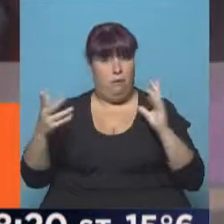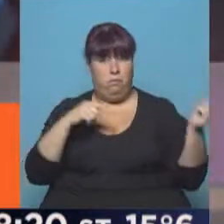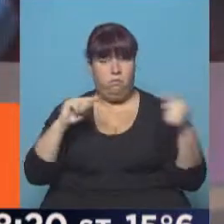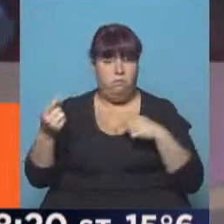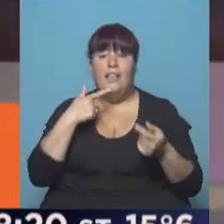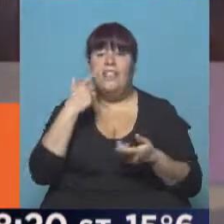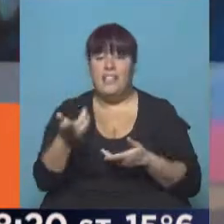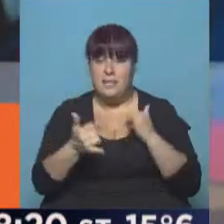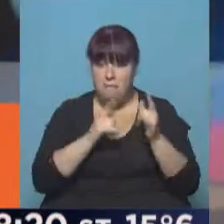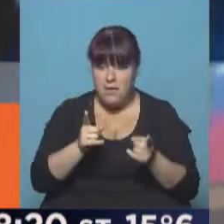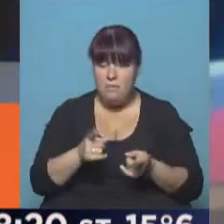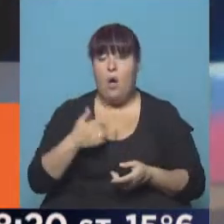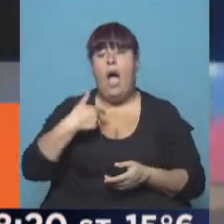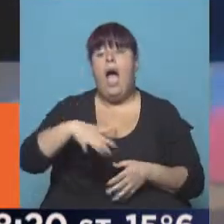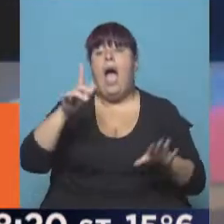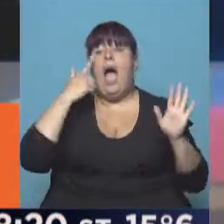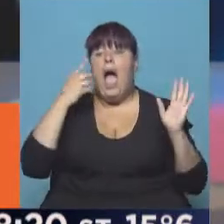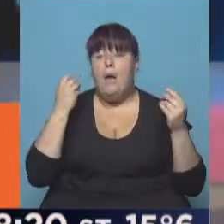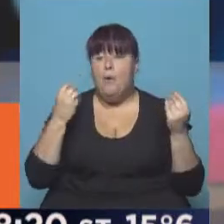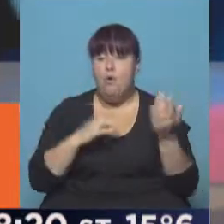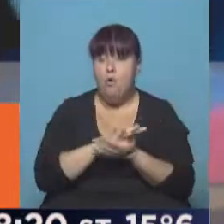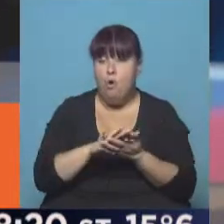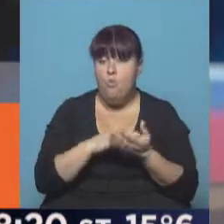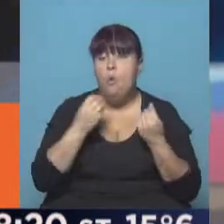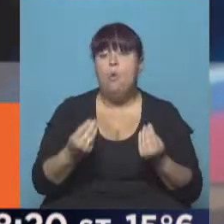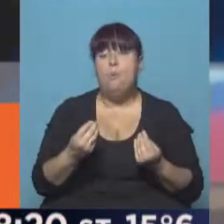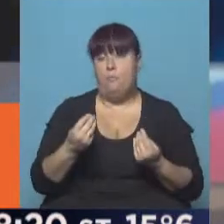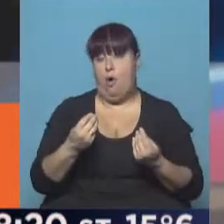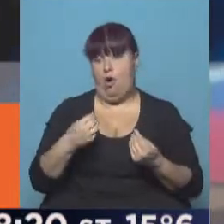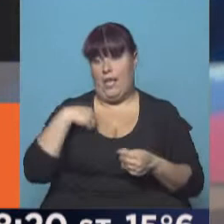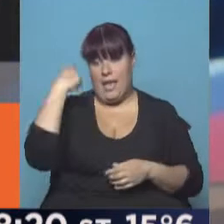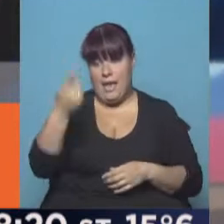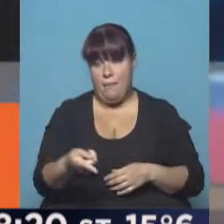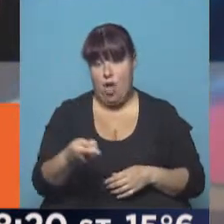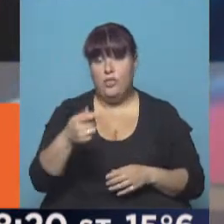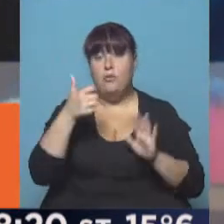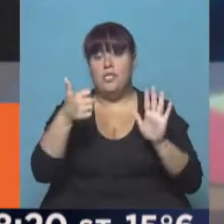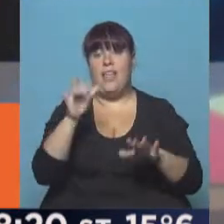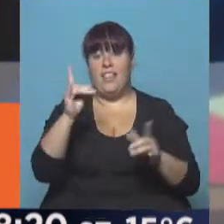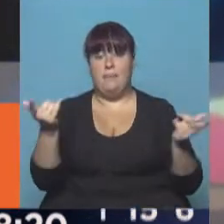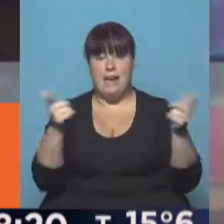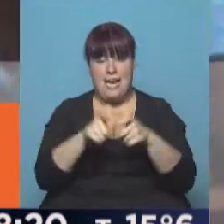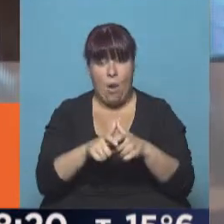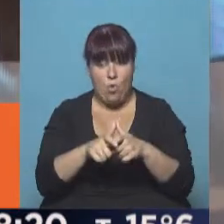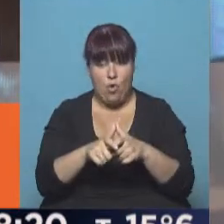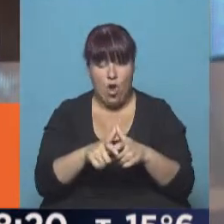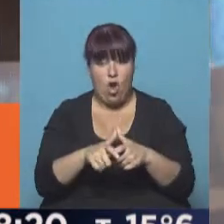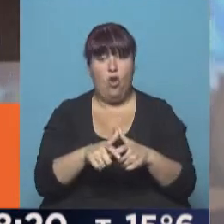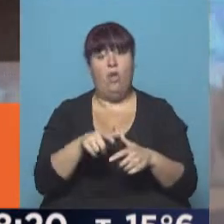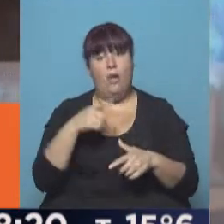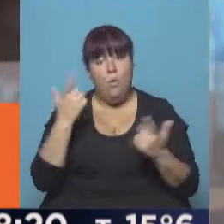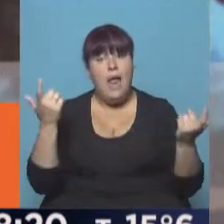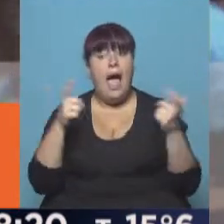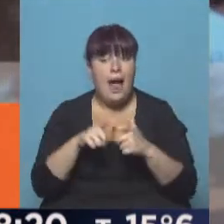diálogo del que hablabais, que vamos a ver a dónde llega, porque llega, la próxima cita es el 6 de diciembre, y es